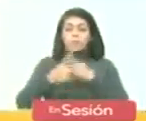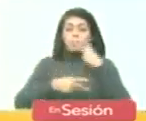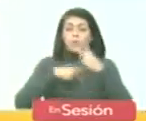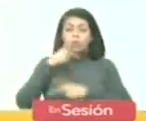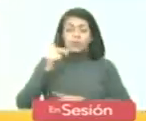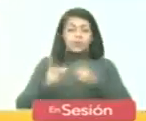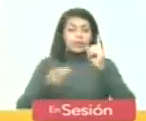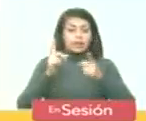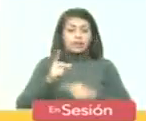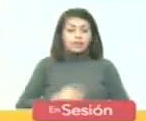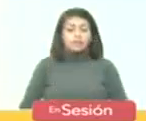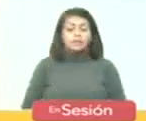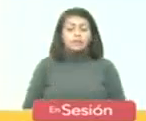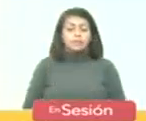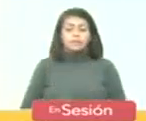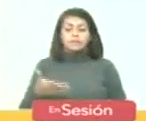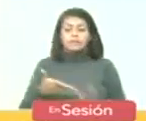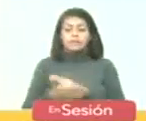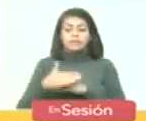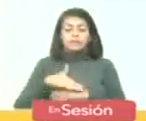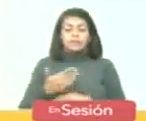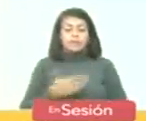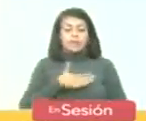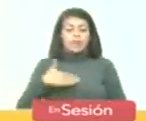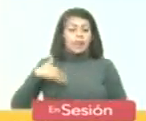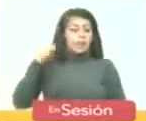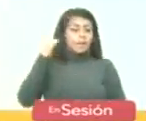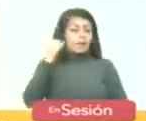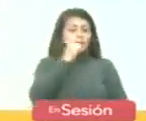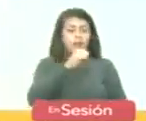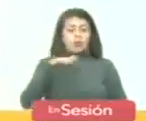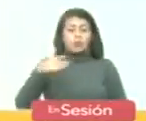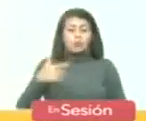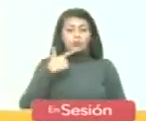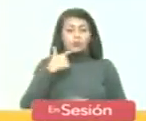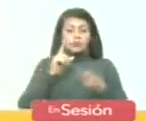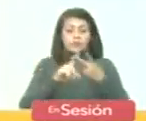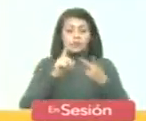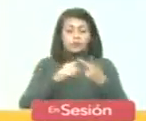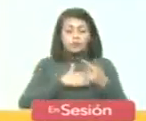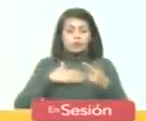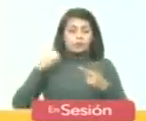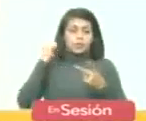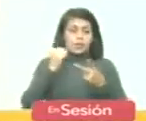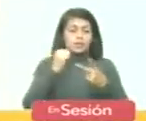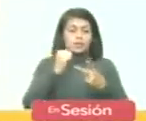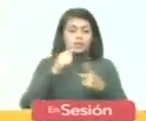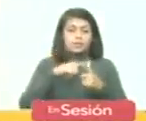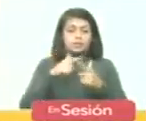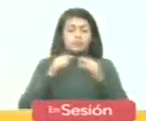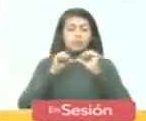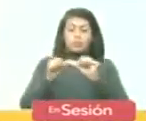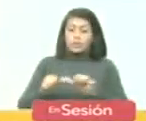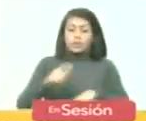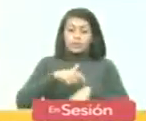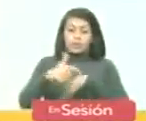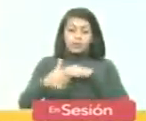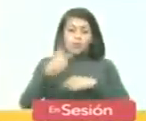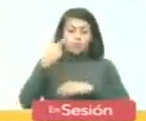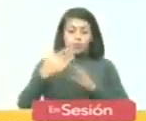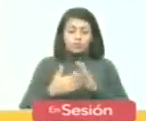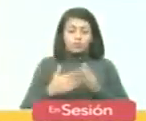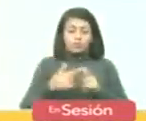de alguien en torno al intento de magnicidio cuando el segundo intento de magnicidio durante el periodo